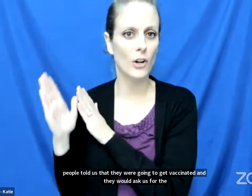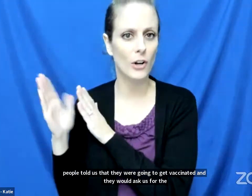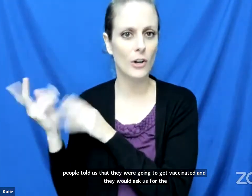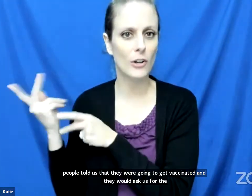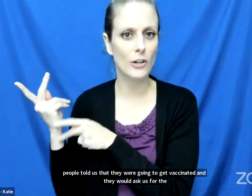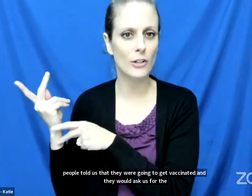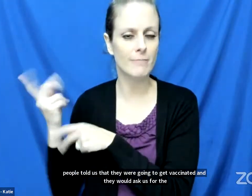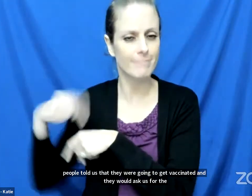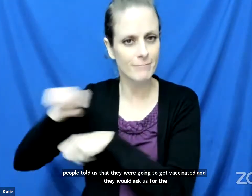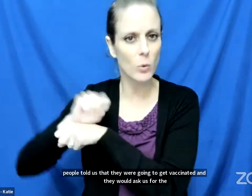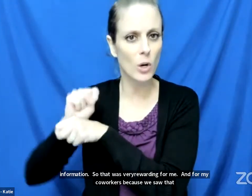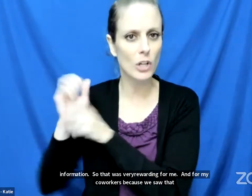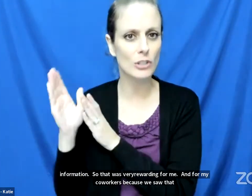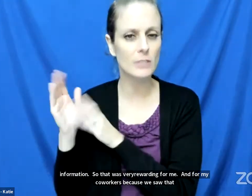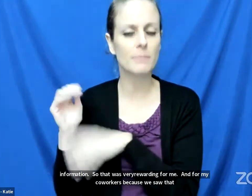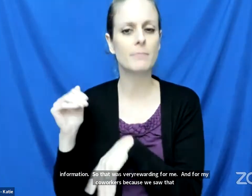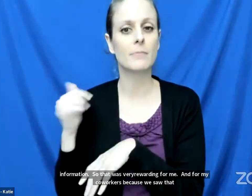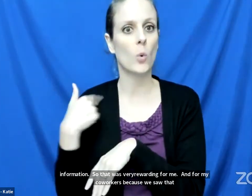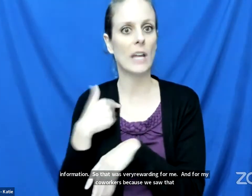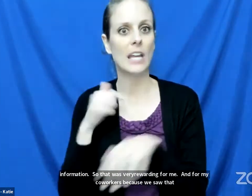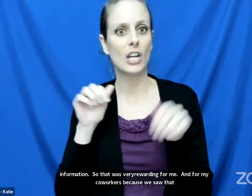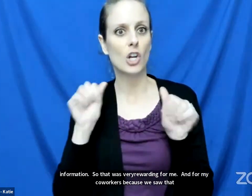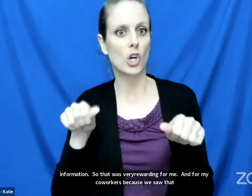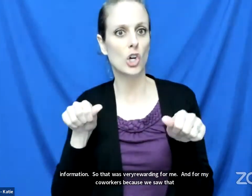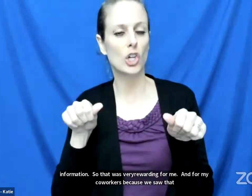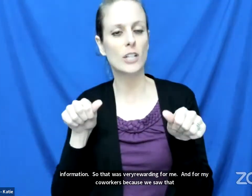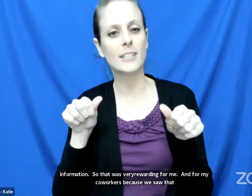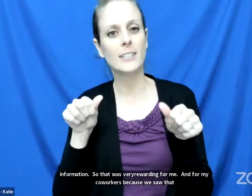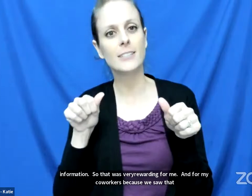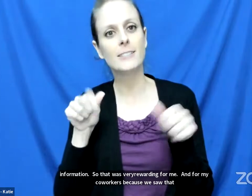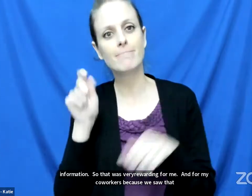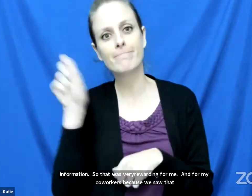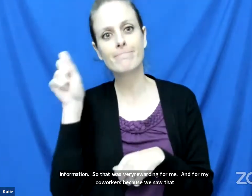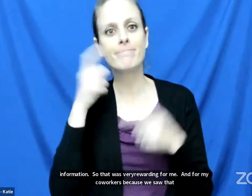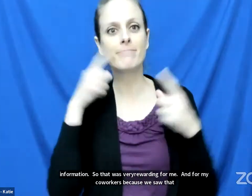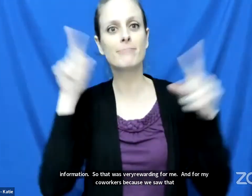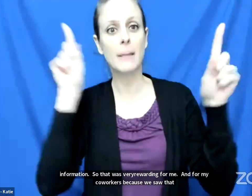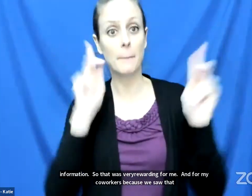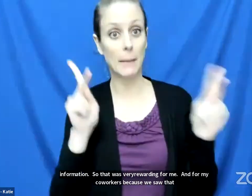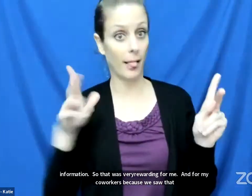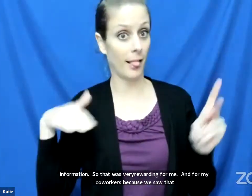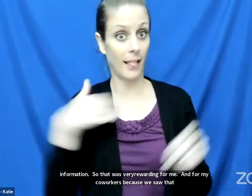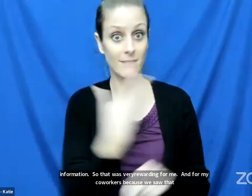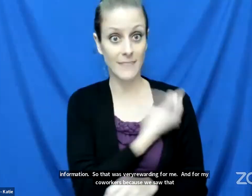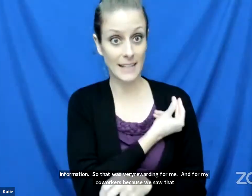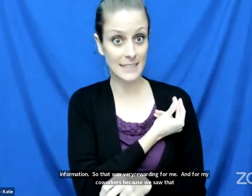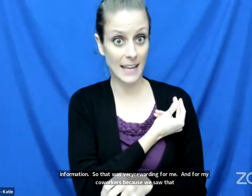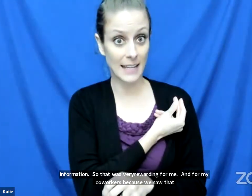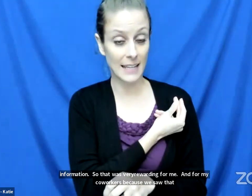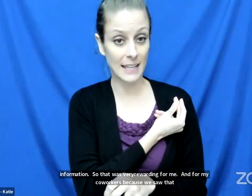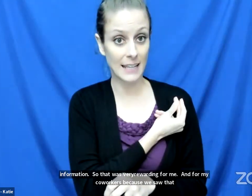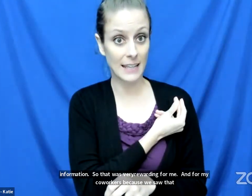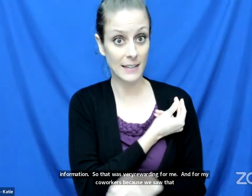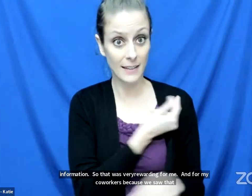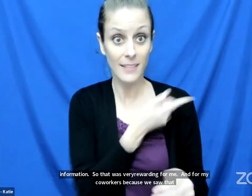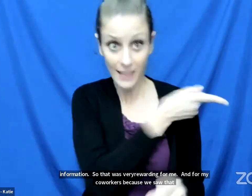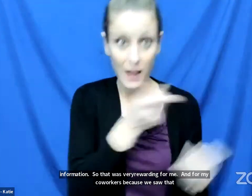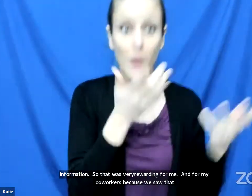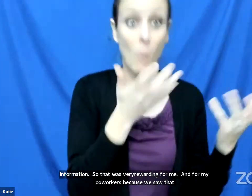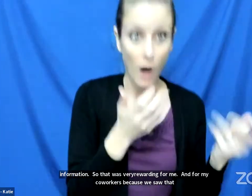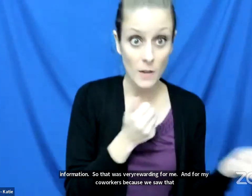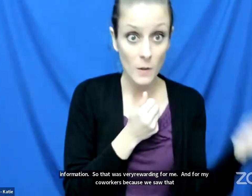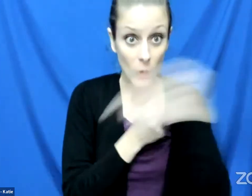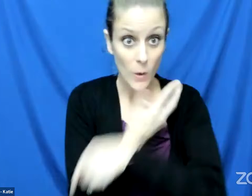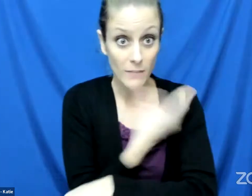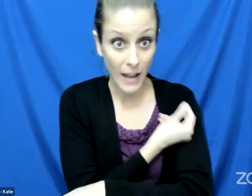no estaban vacunadas se pudieran ir a vacunar. De hecho, hay algunas a las cuales